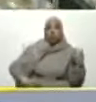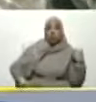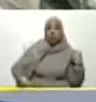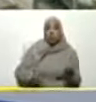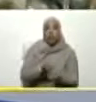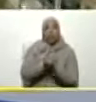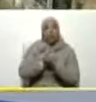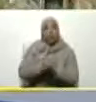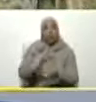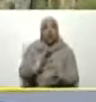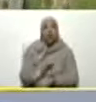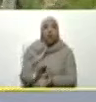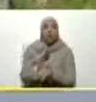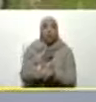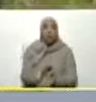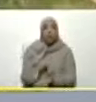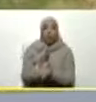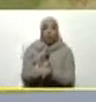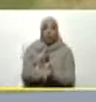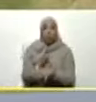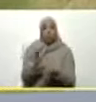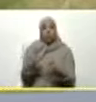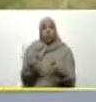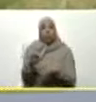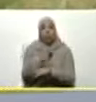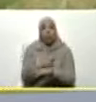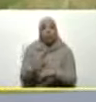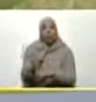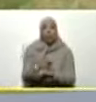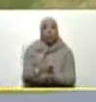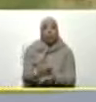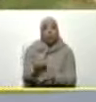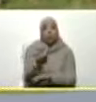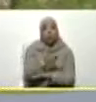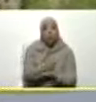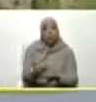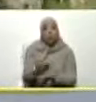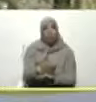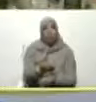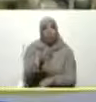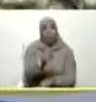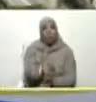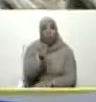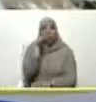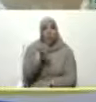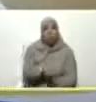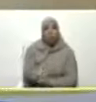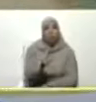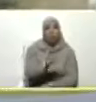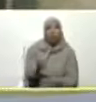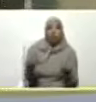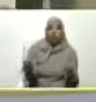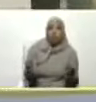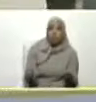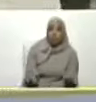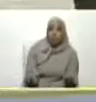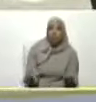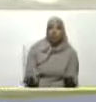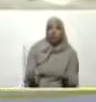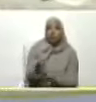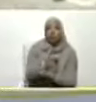ama y los protege. Y tienen un gobierno que es el gobierno del pueblo de a pie. el